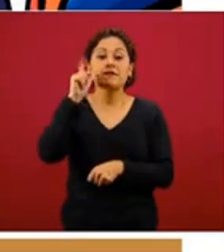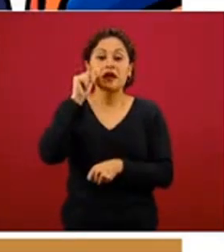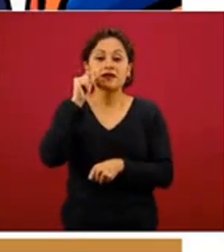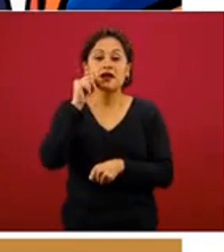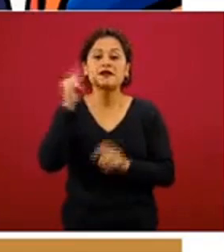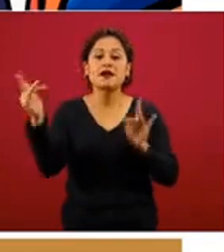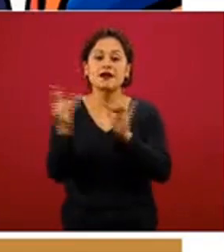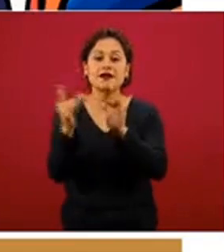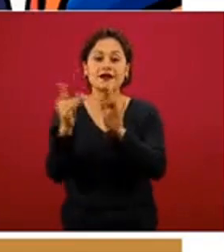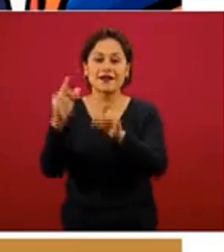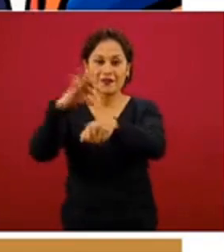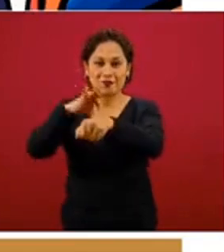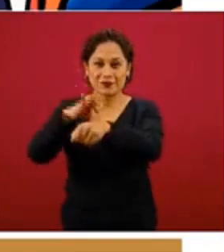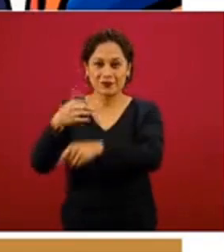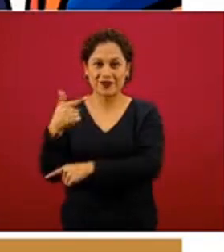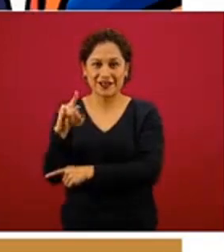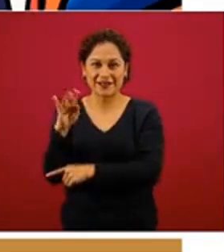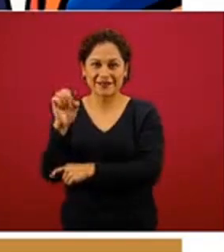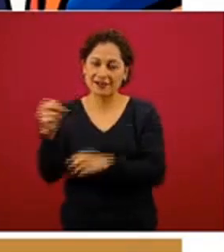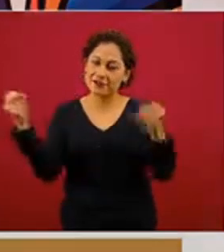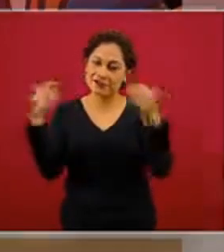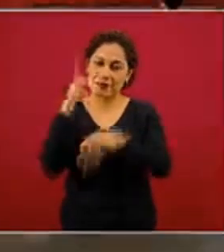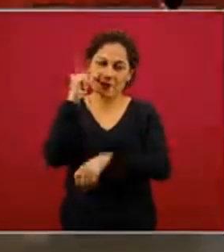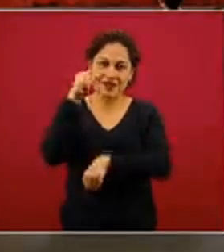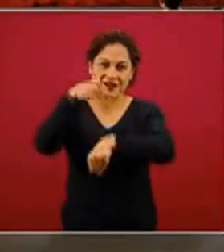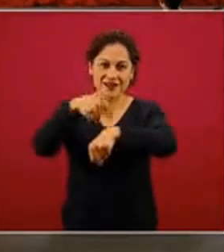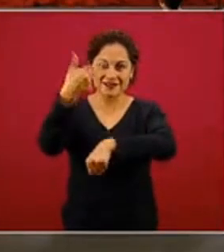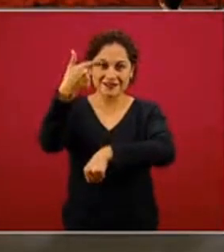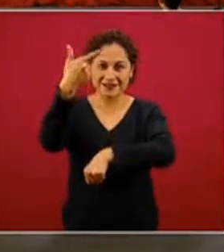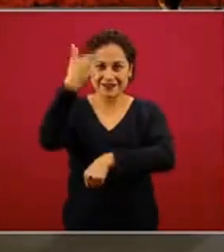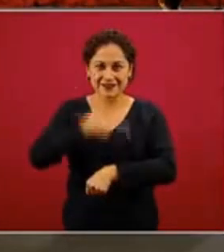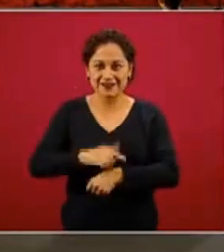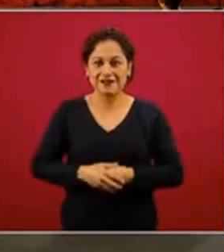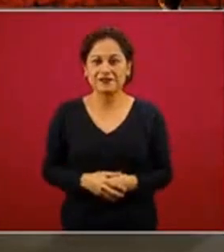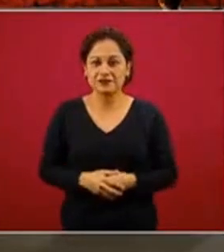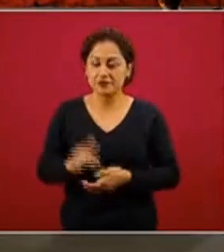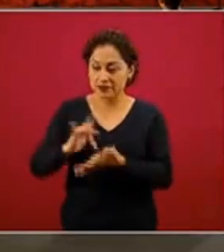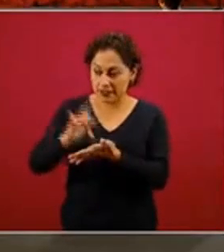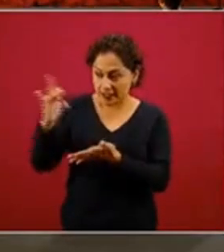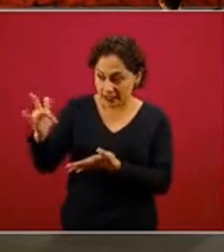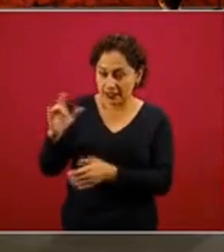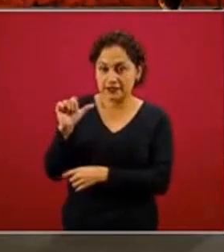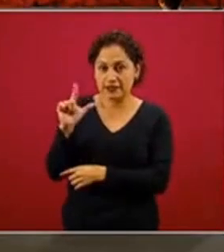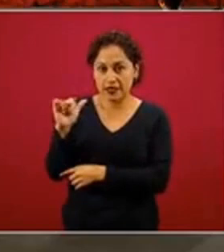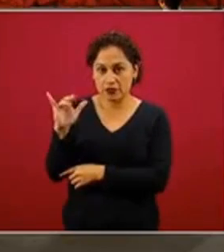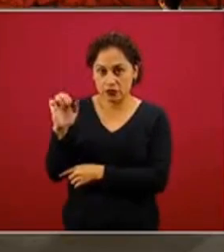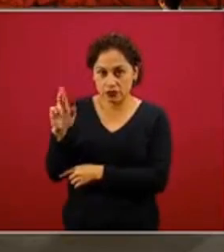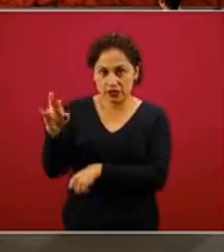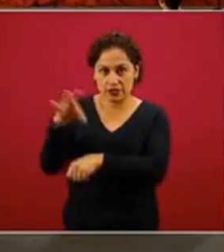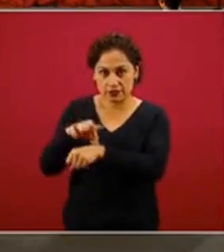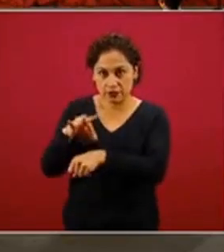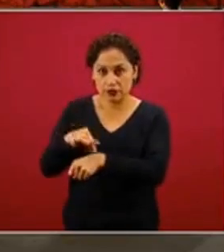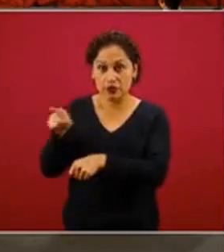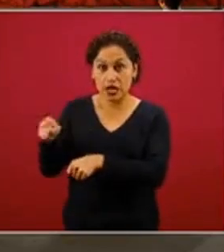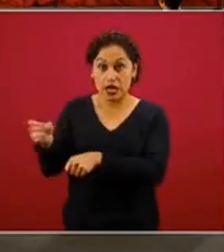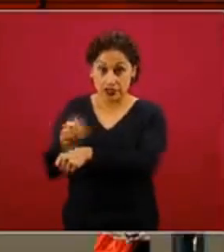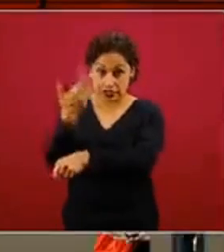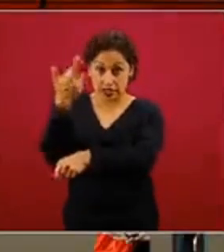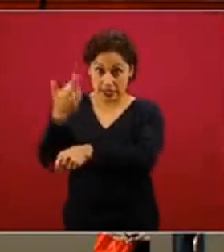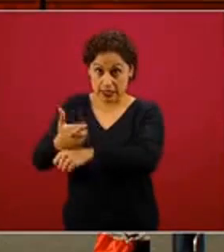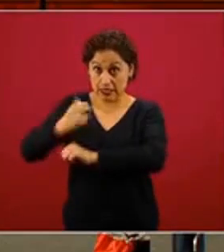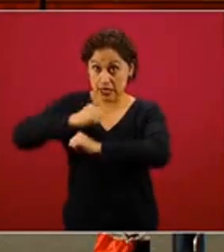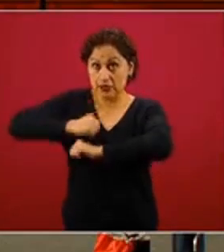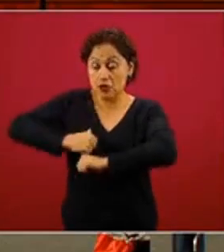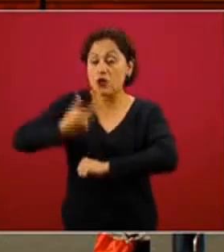vemos mañana en punto de las 7. Muchas gracias. Y cerramos agradeciéndole al doctor Jorge Alcocer, que vino no solamente en su carácter de secretario, sino ahora